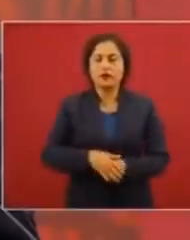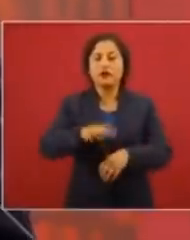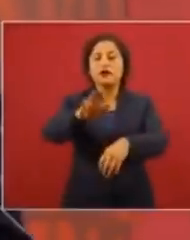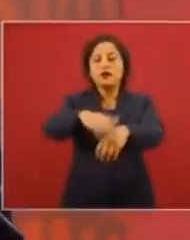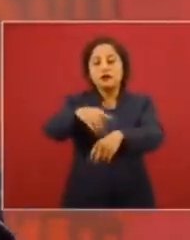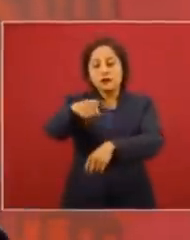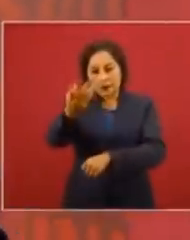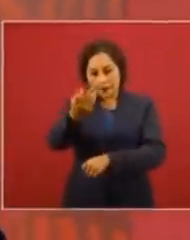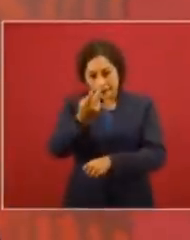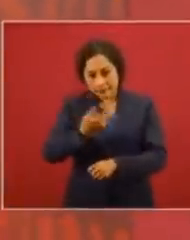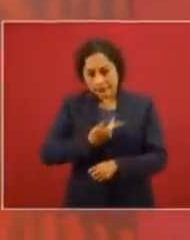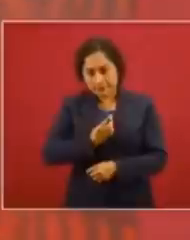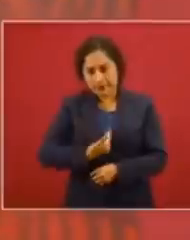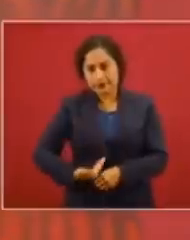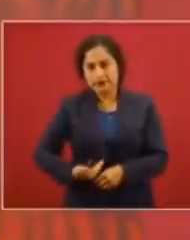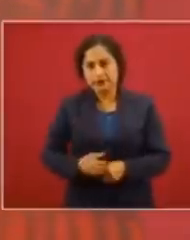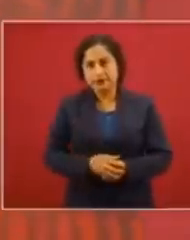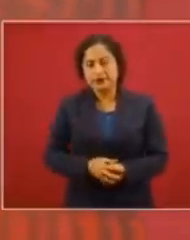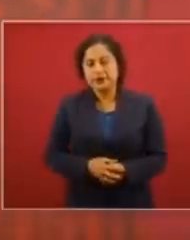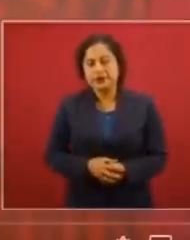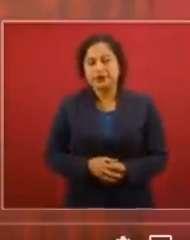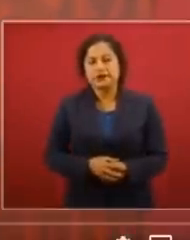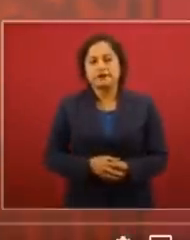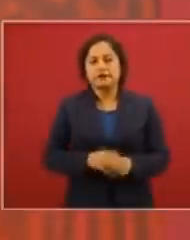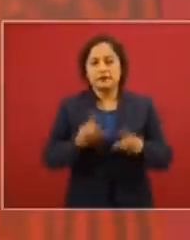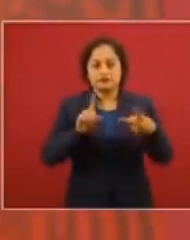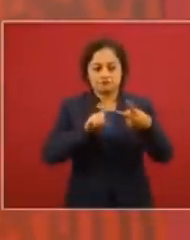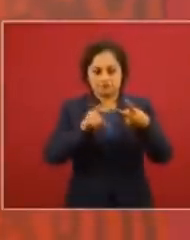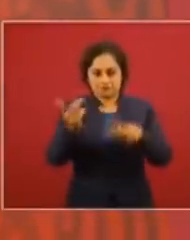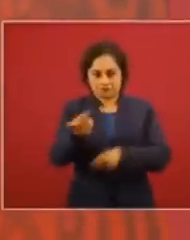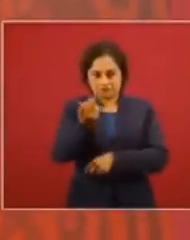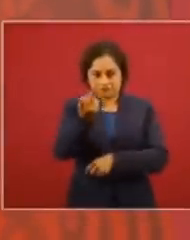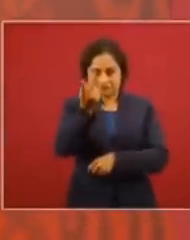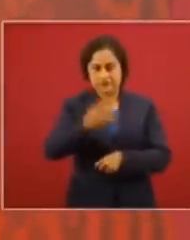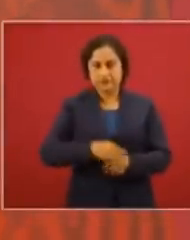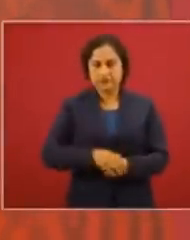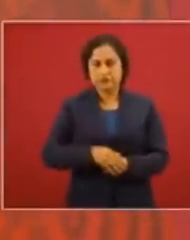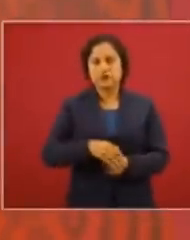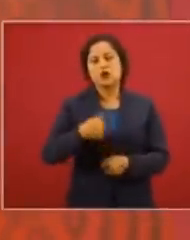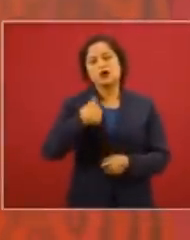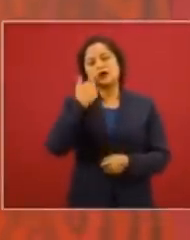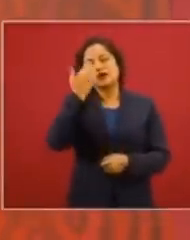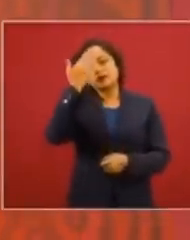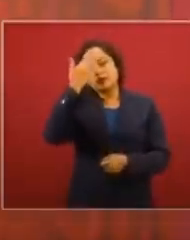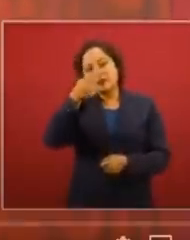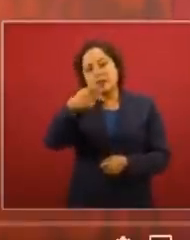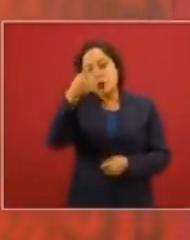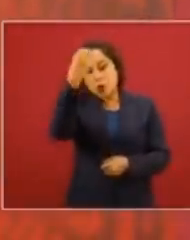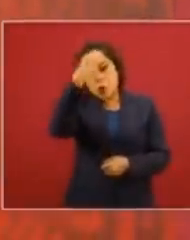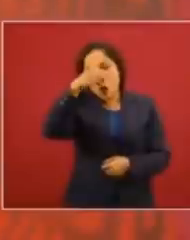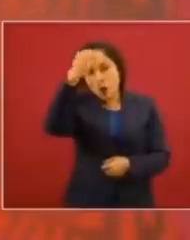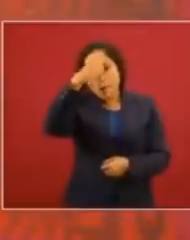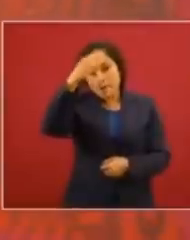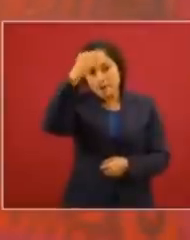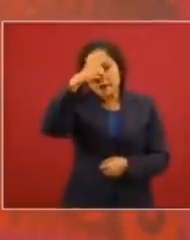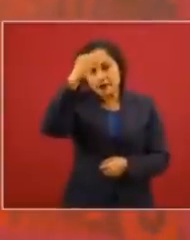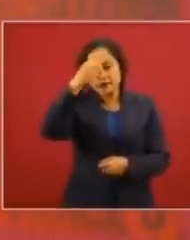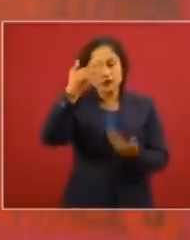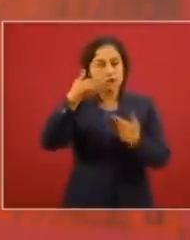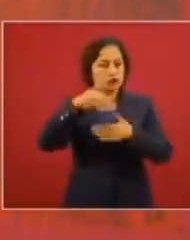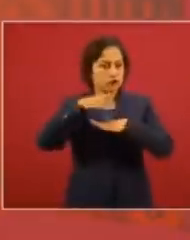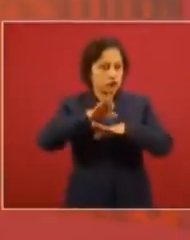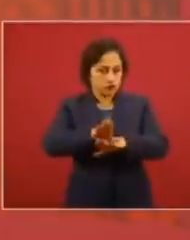la segunda situación es su opinión al respecto corta también lo que lo que usted estaba comentando